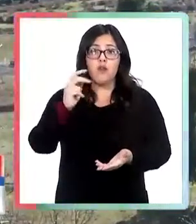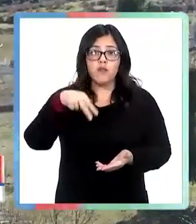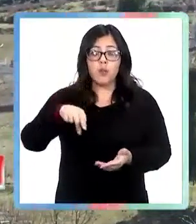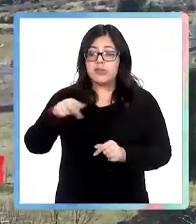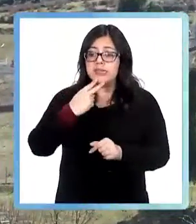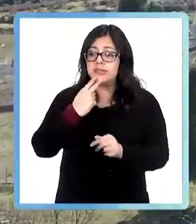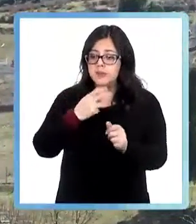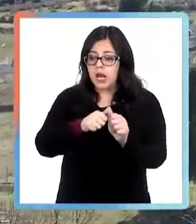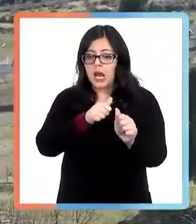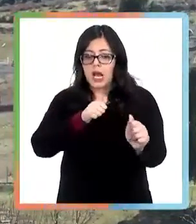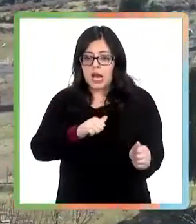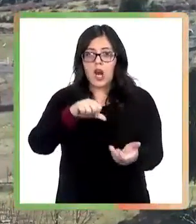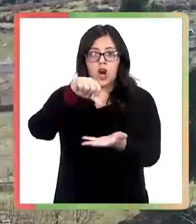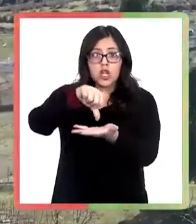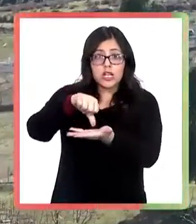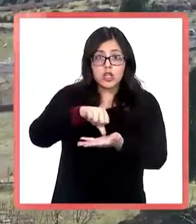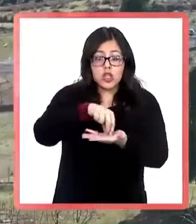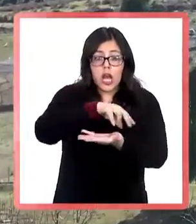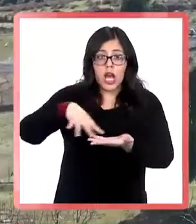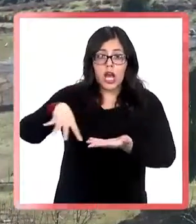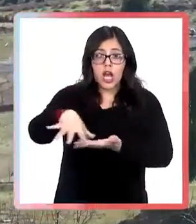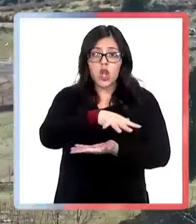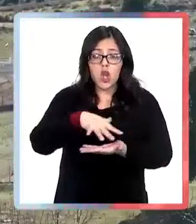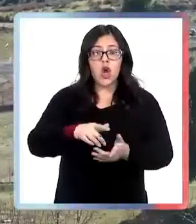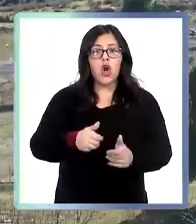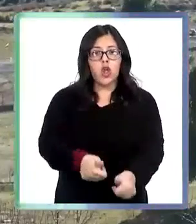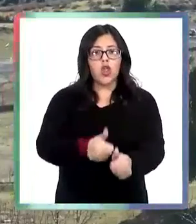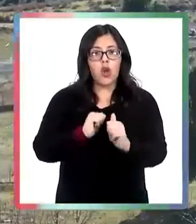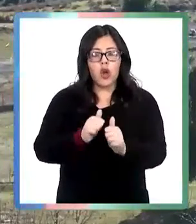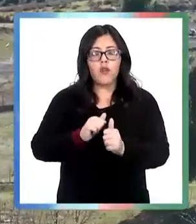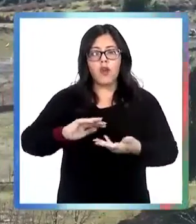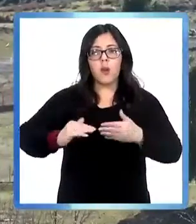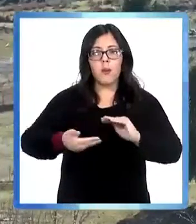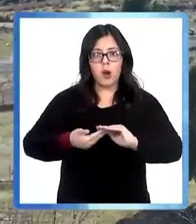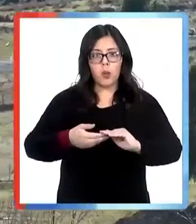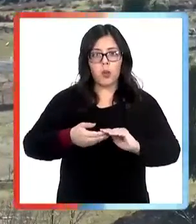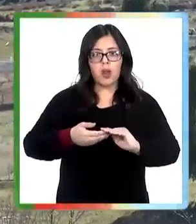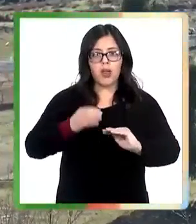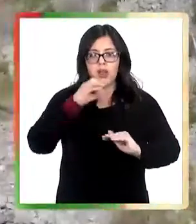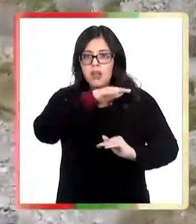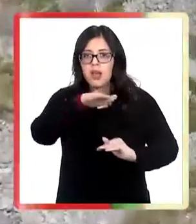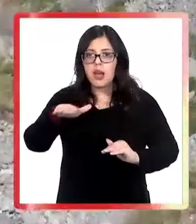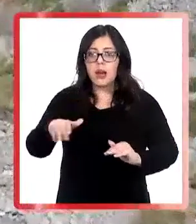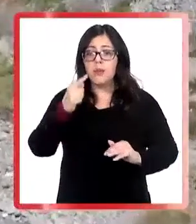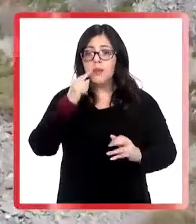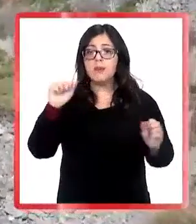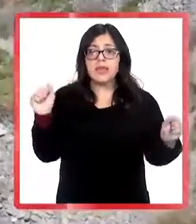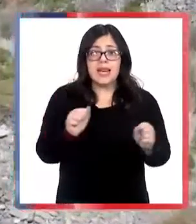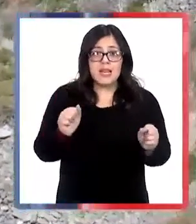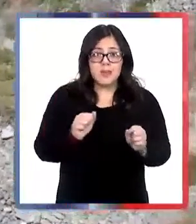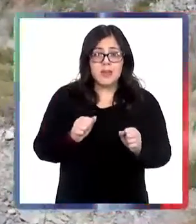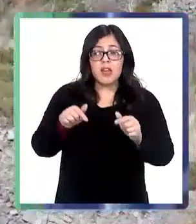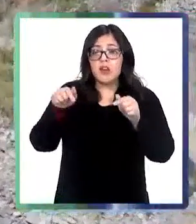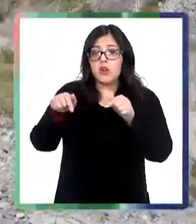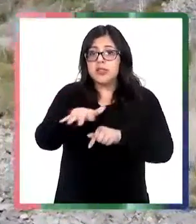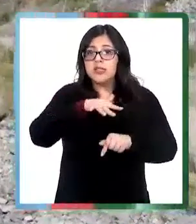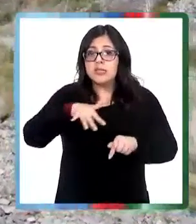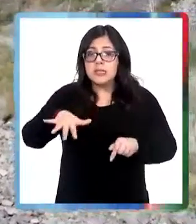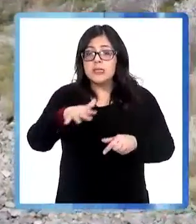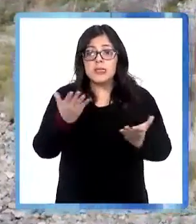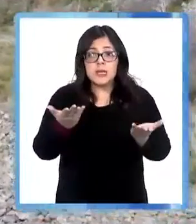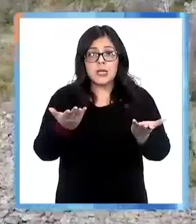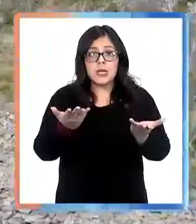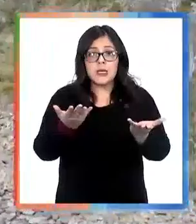comuna de Colbún. Ya vivir alejado de los centros urbanos es todo un desafío para las comunidades rurales. En